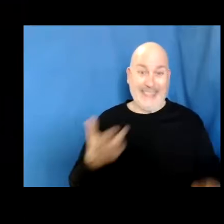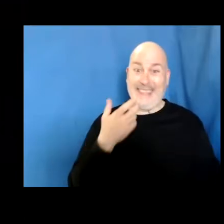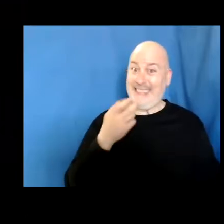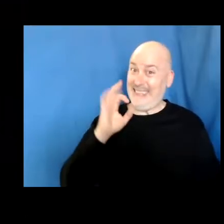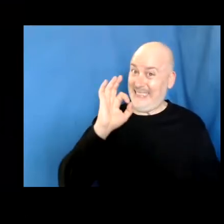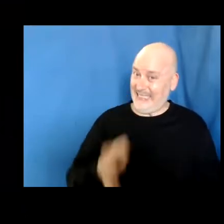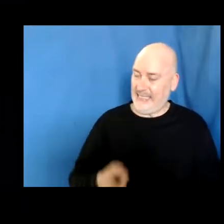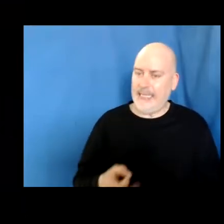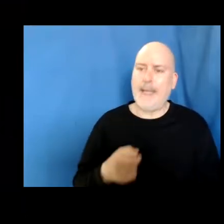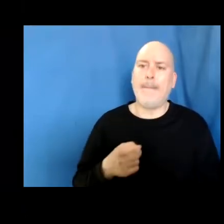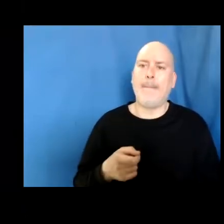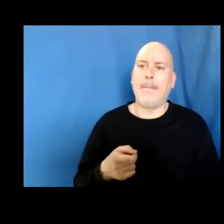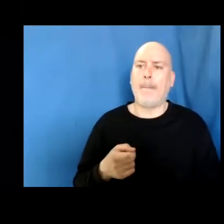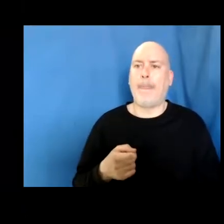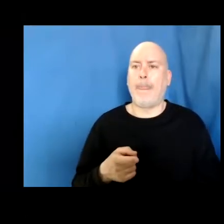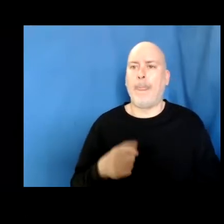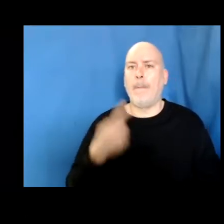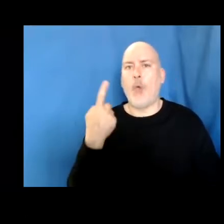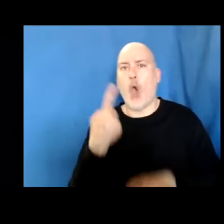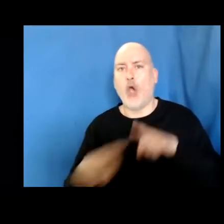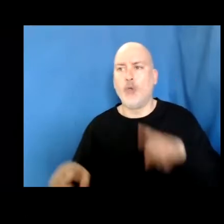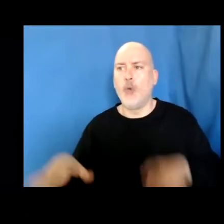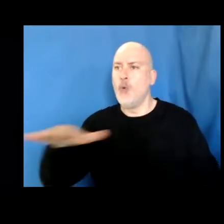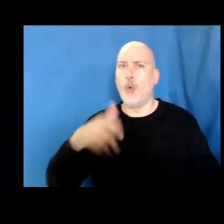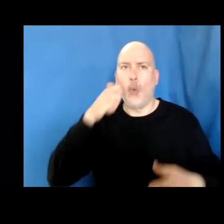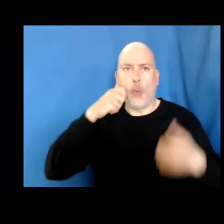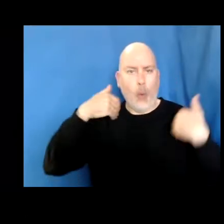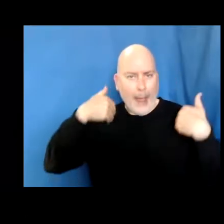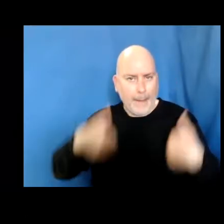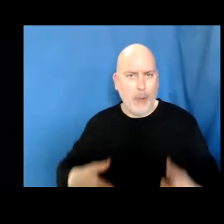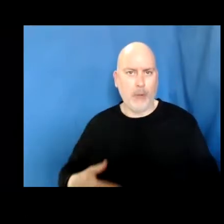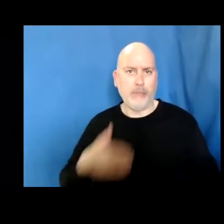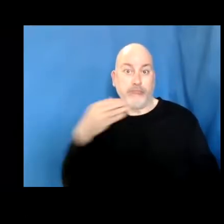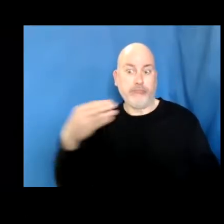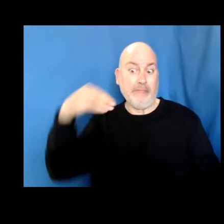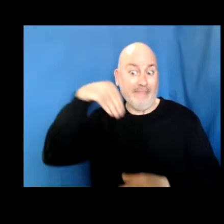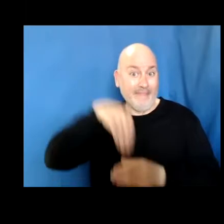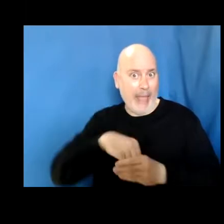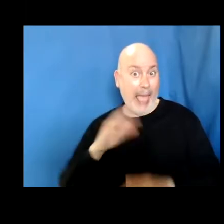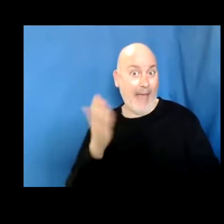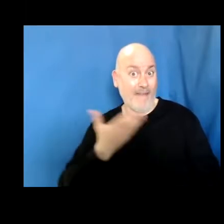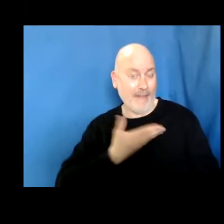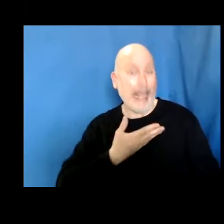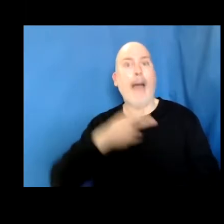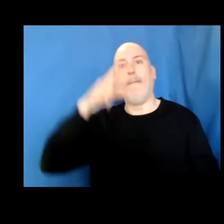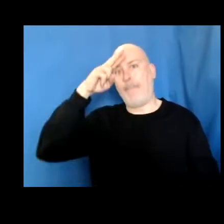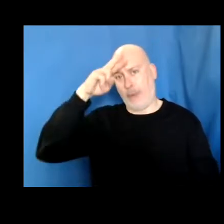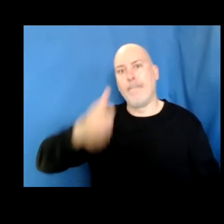otras partes del cuerpo, otros sistemas, es cuando nos tenemos que preocupar. Ya